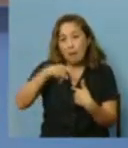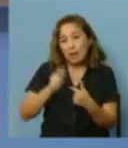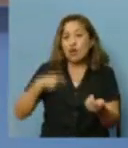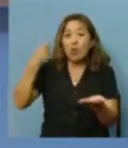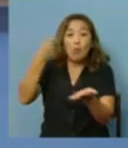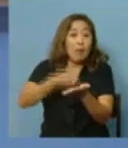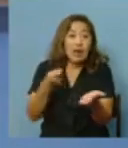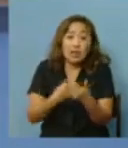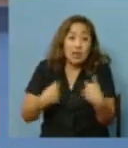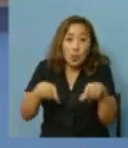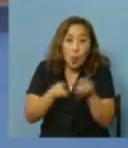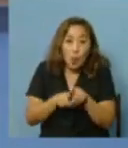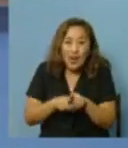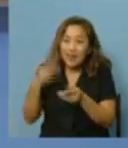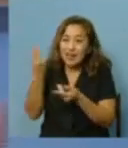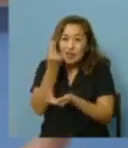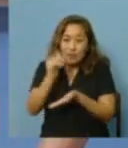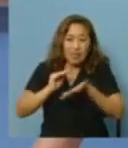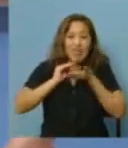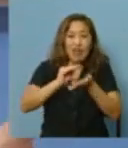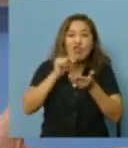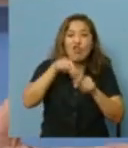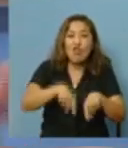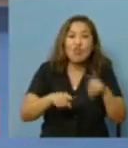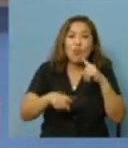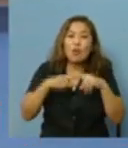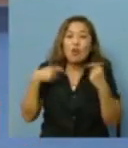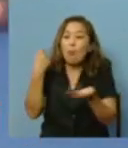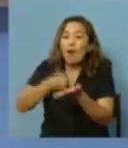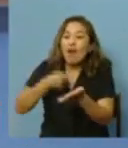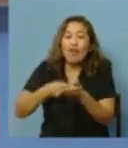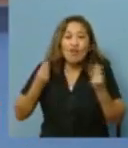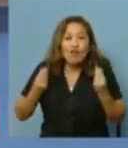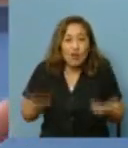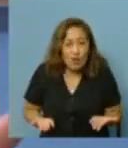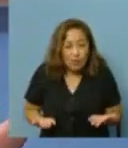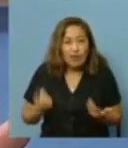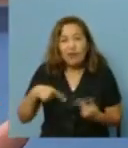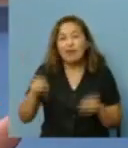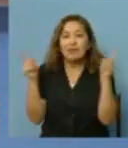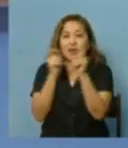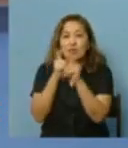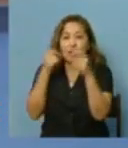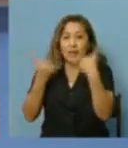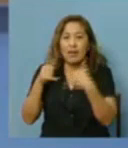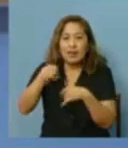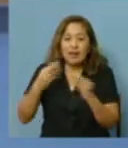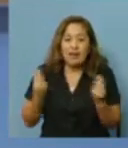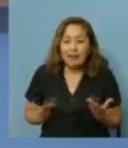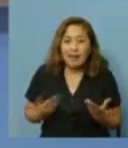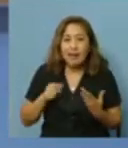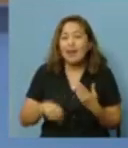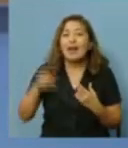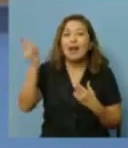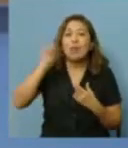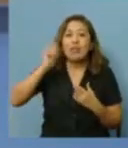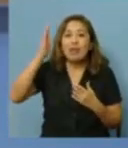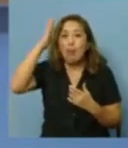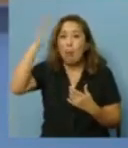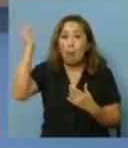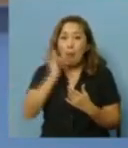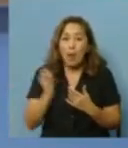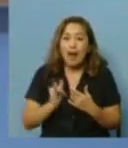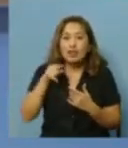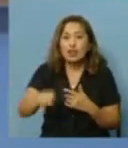lo hizo una inversión que hoy por hoy tiene que ver como la paga entonces cuáles son los problemas que estamos teniendo ahora que en el mes de marzo es un mes